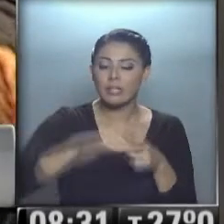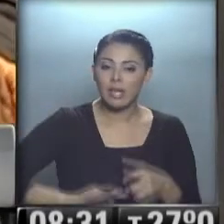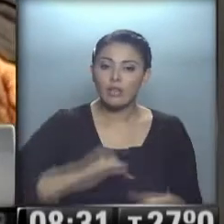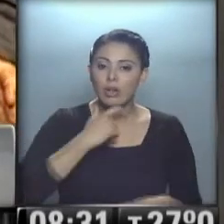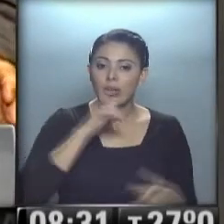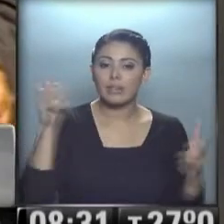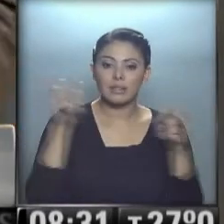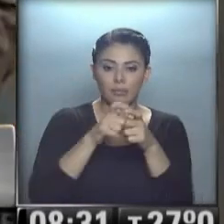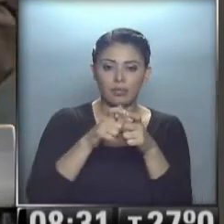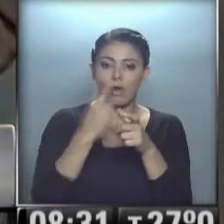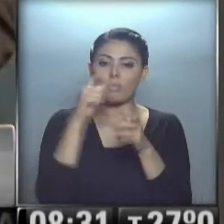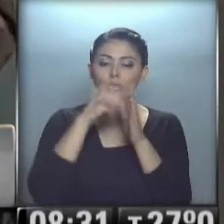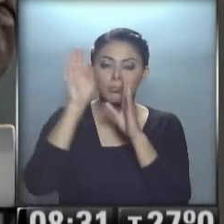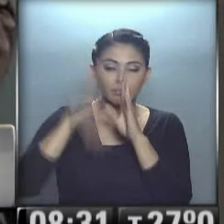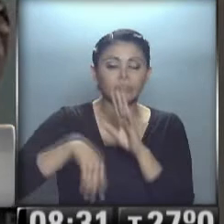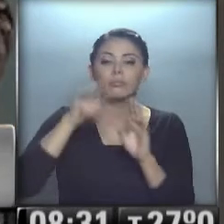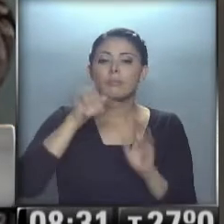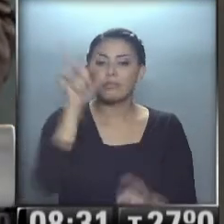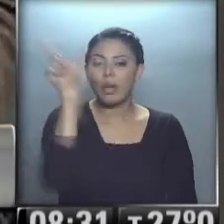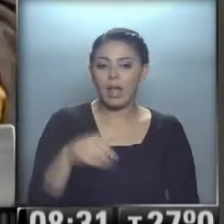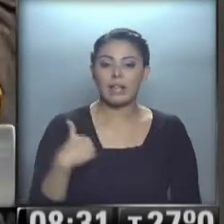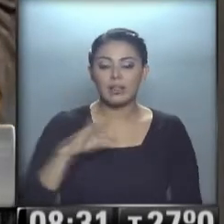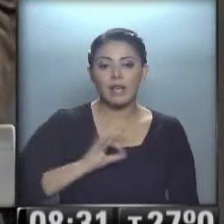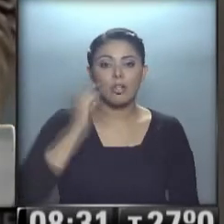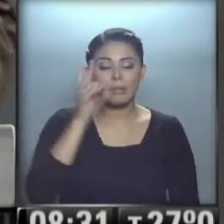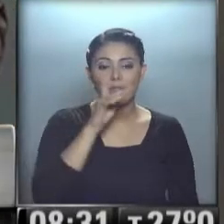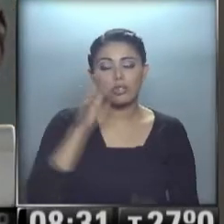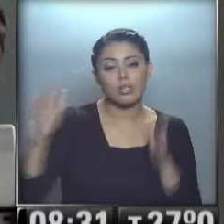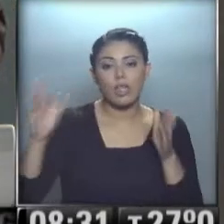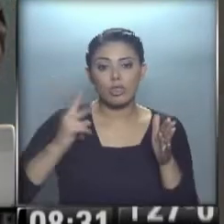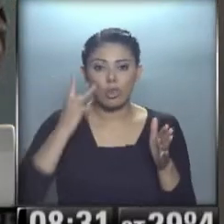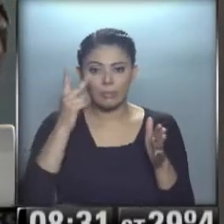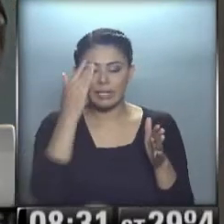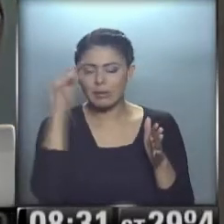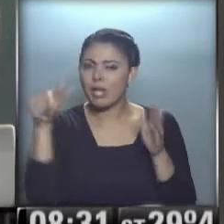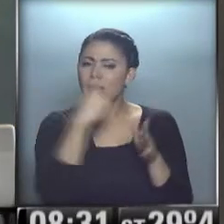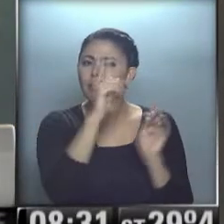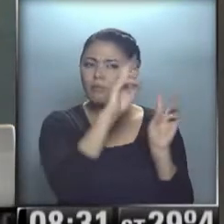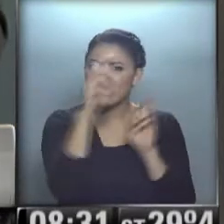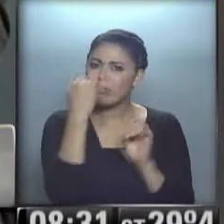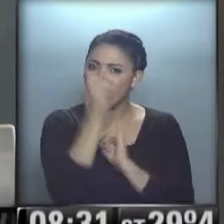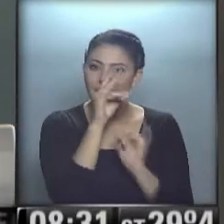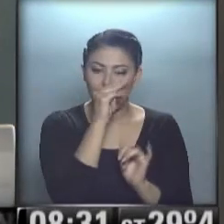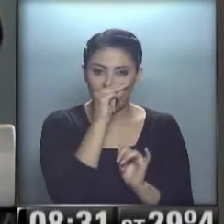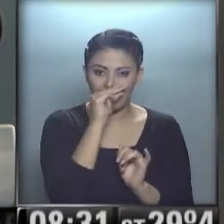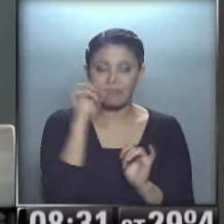cerrar con un dígito, lo mismo que la República Argentina para el año 2014-2015. De eso no se habla. Y verdaderamente lo que se pretende siempre es